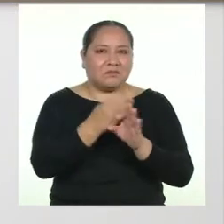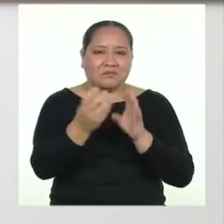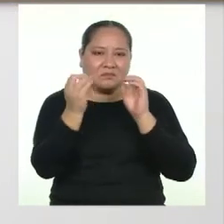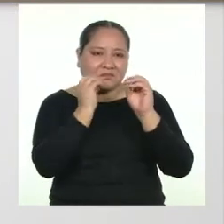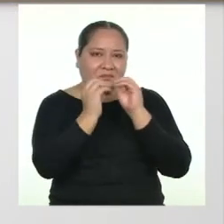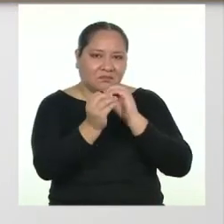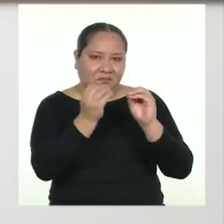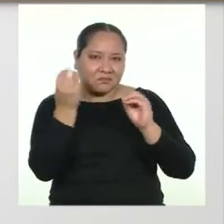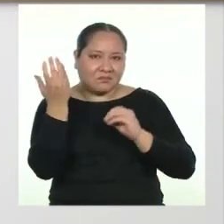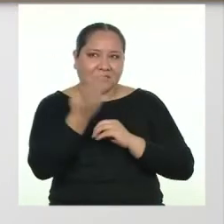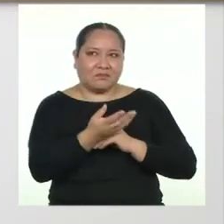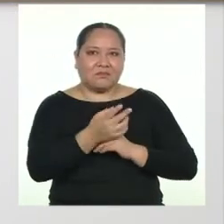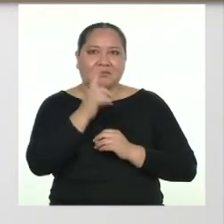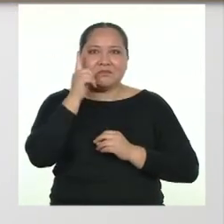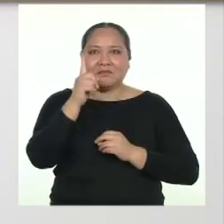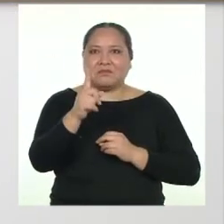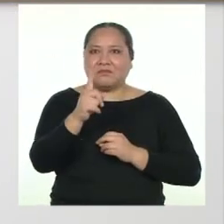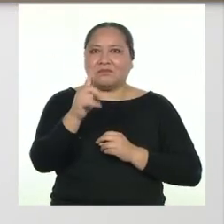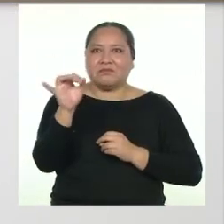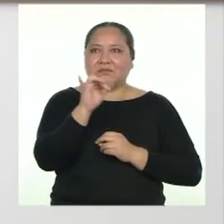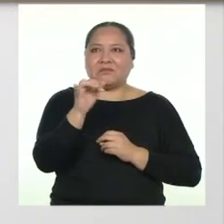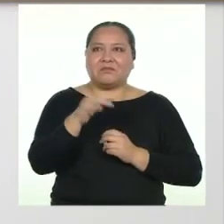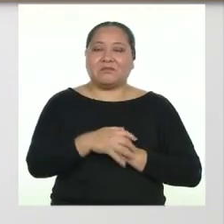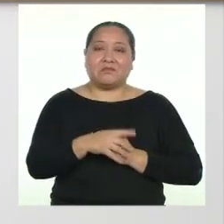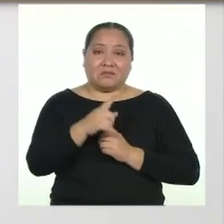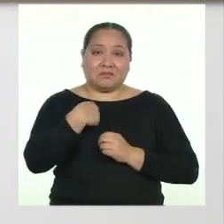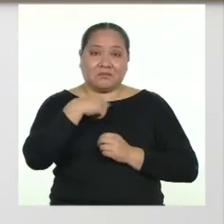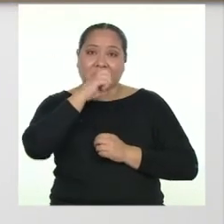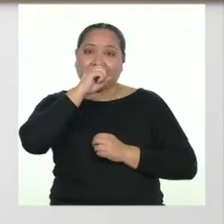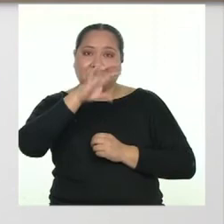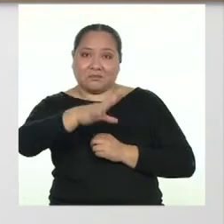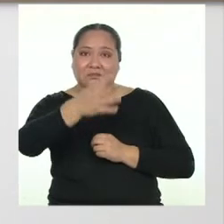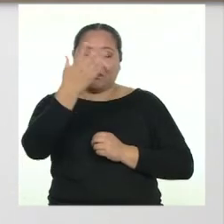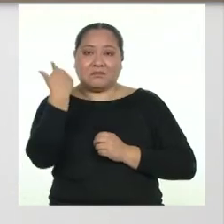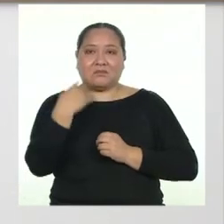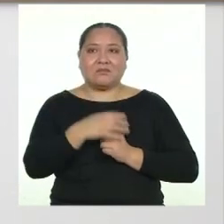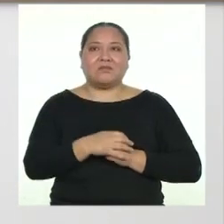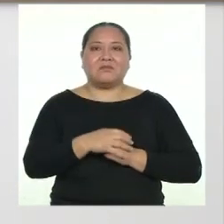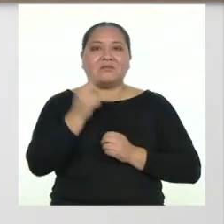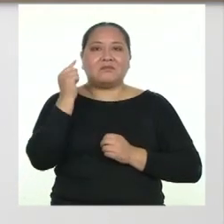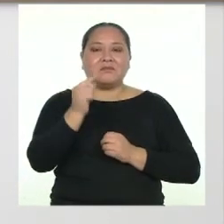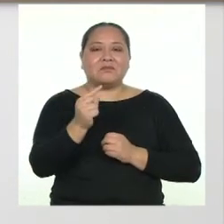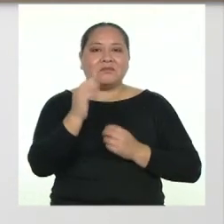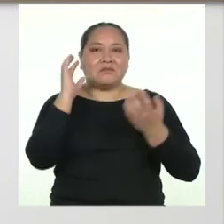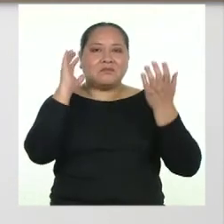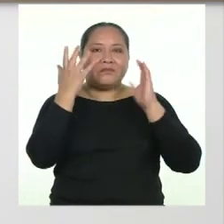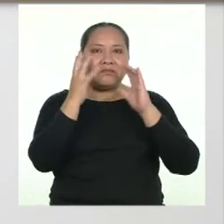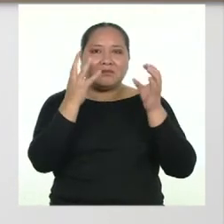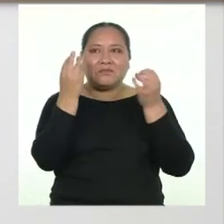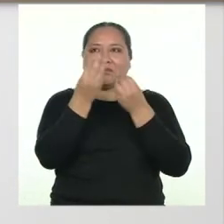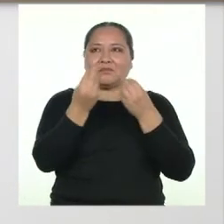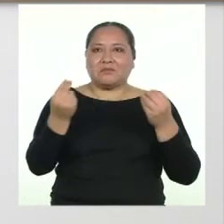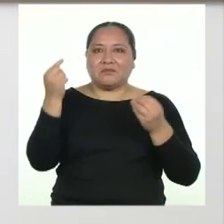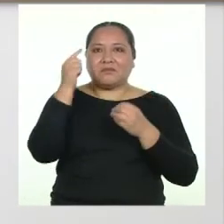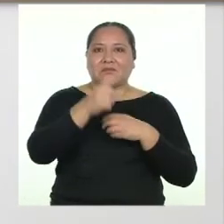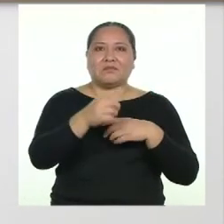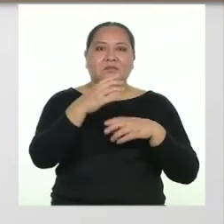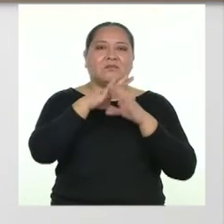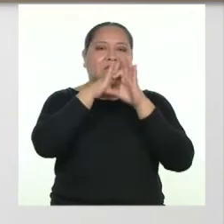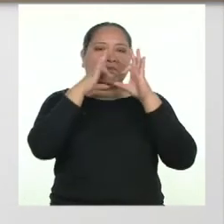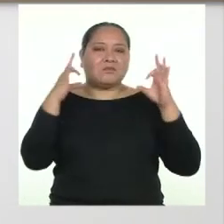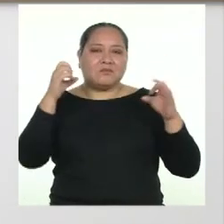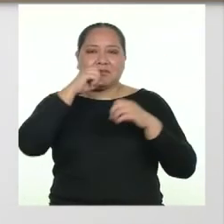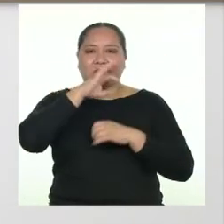para resolver un mismo caso. Como te decía al inicio, esto se parece mucho a esa frase que